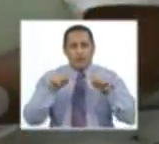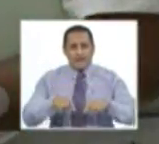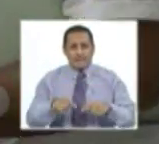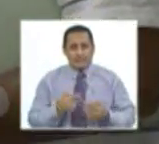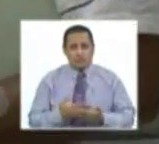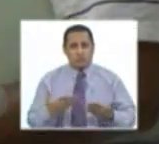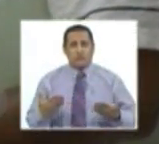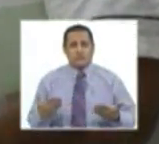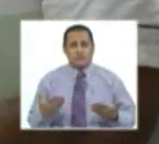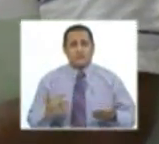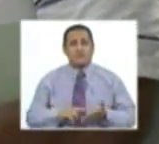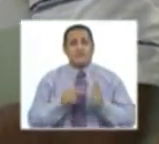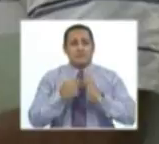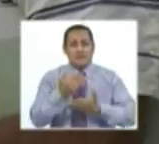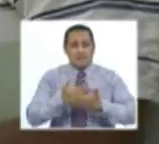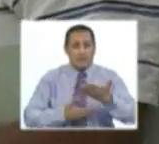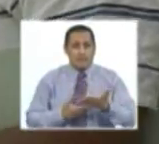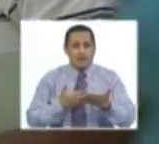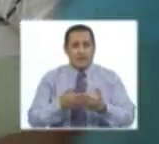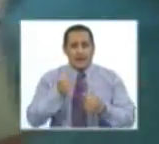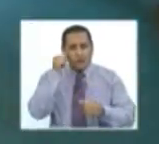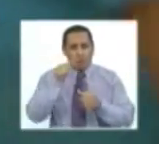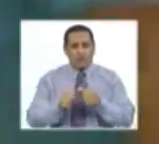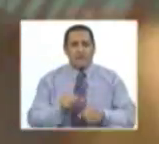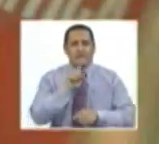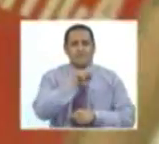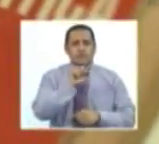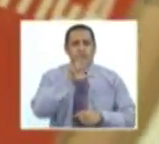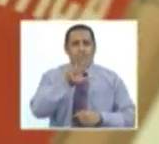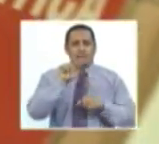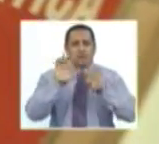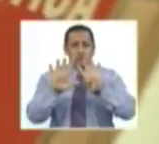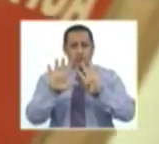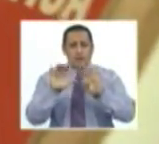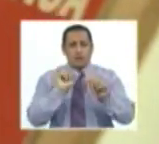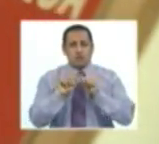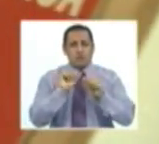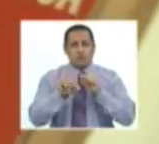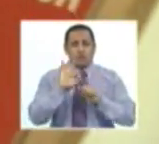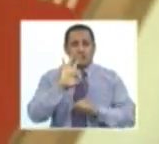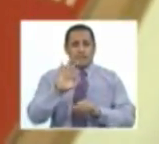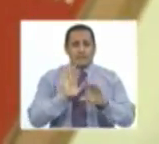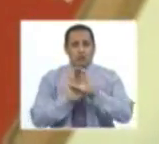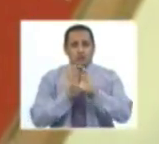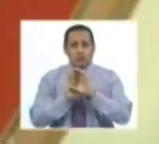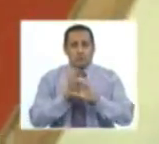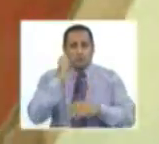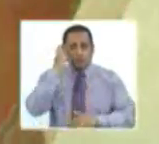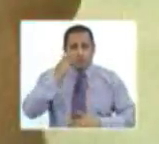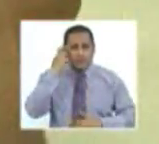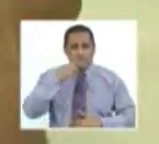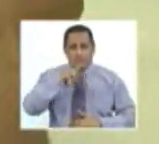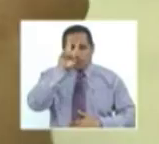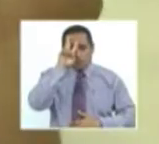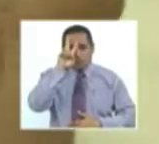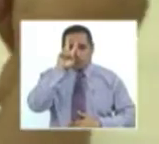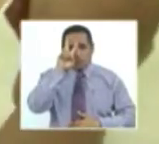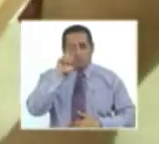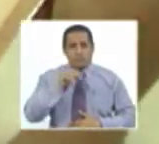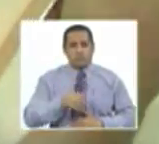se trata este recurso? De hecho, estimado en el artículo 139, numeral 3 de nuestra